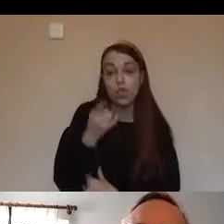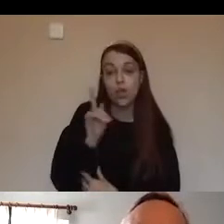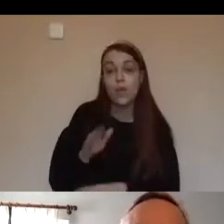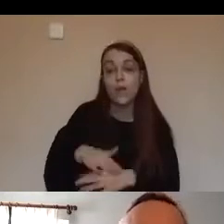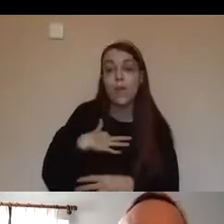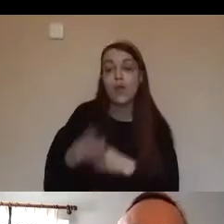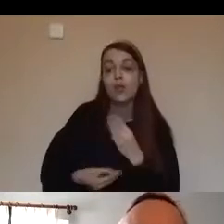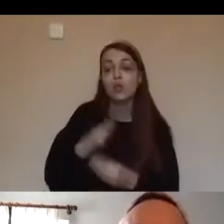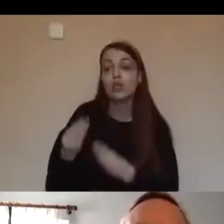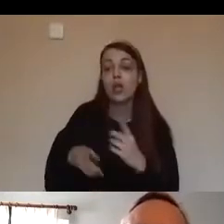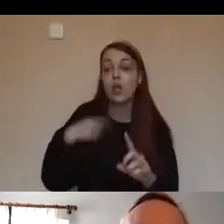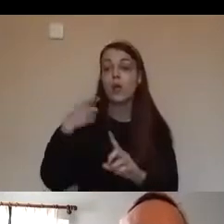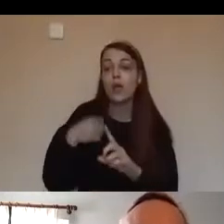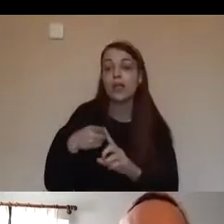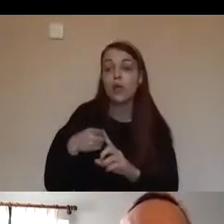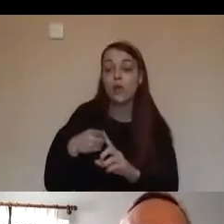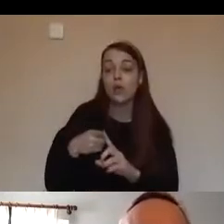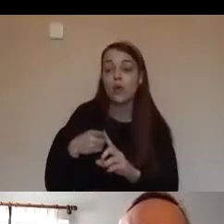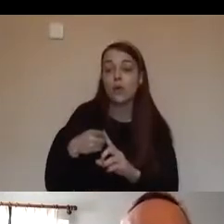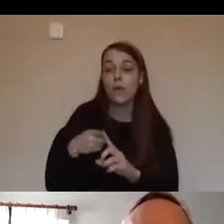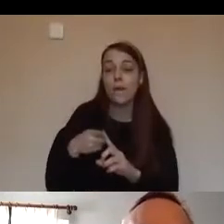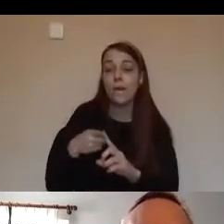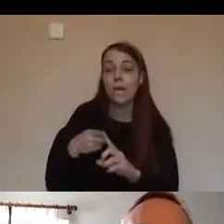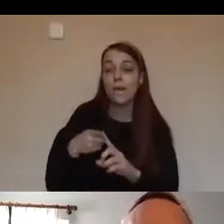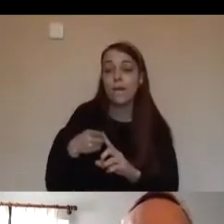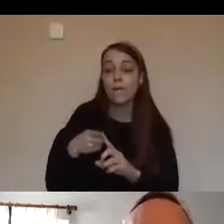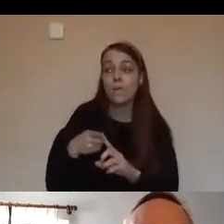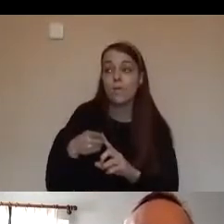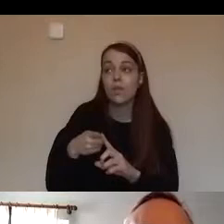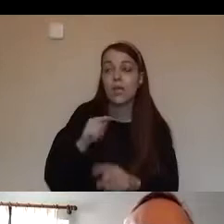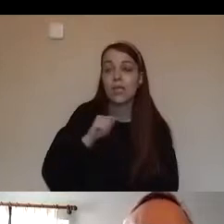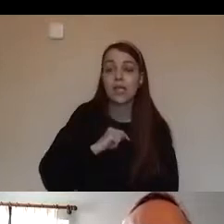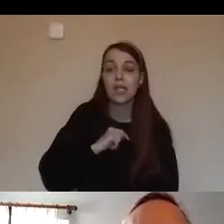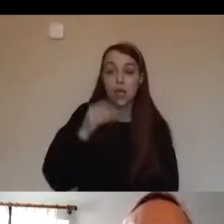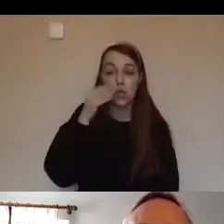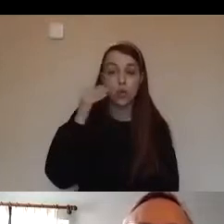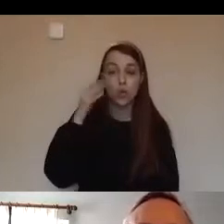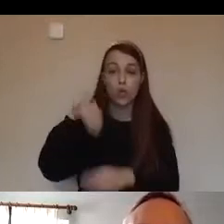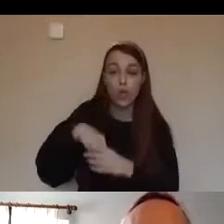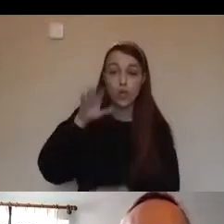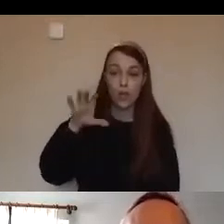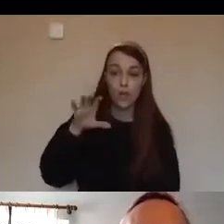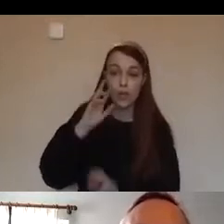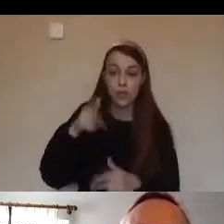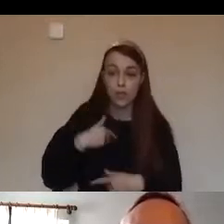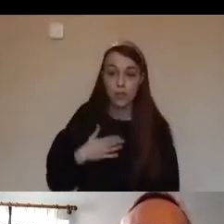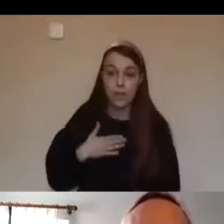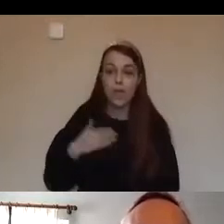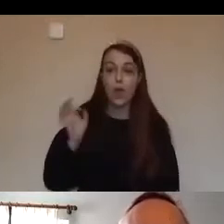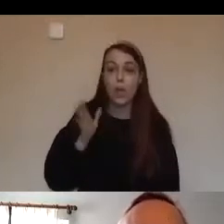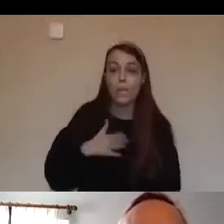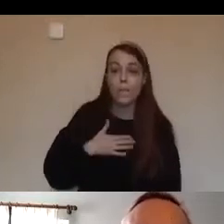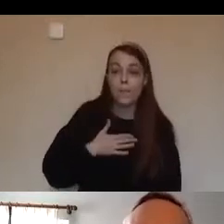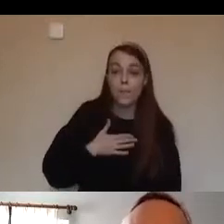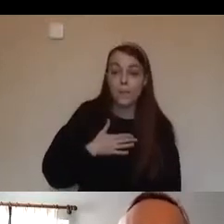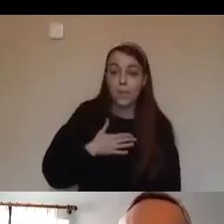para aumentar el sentido de orgullo que tiene la comunidad local sobre sí misma, sobre su propio patrimonio